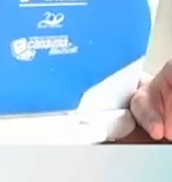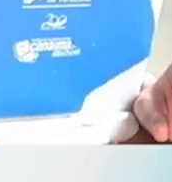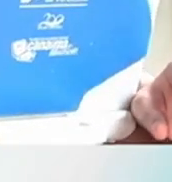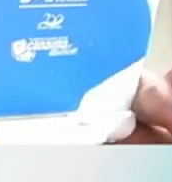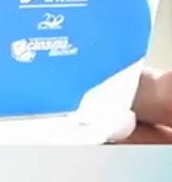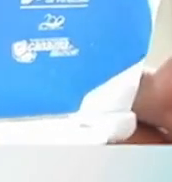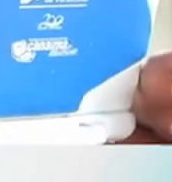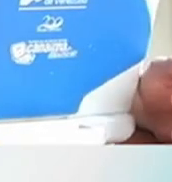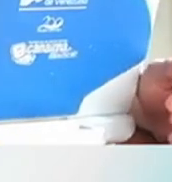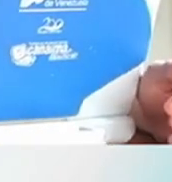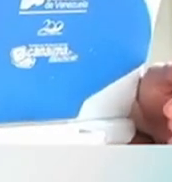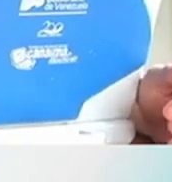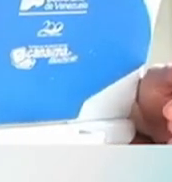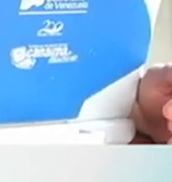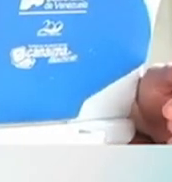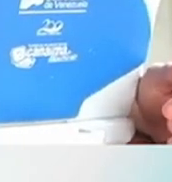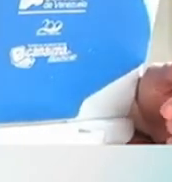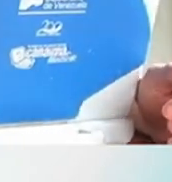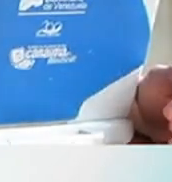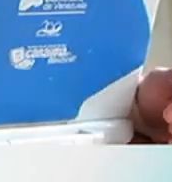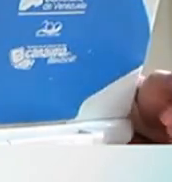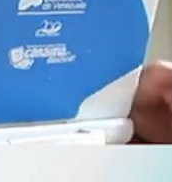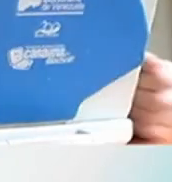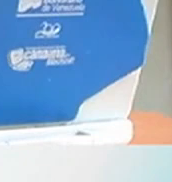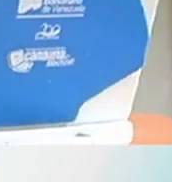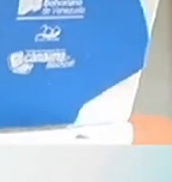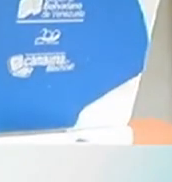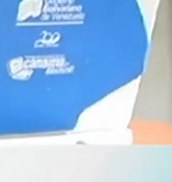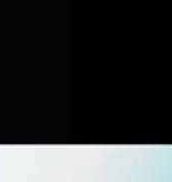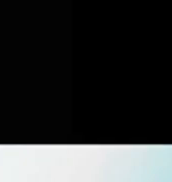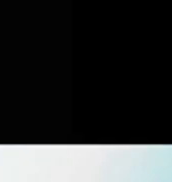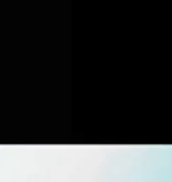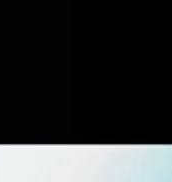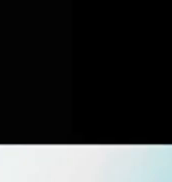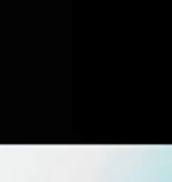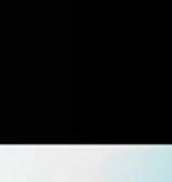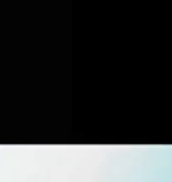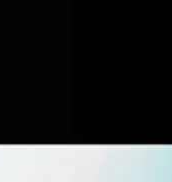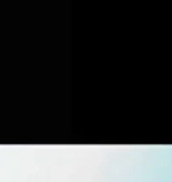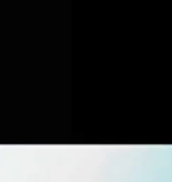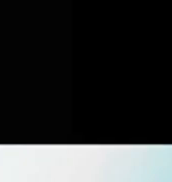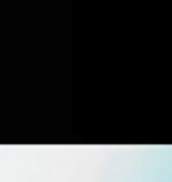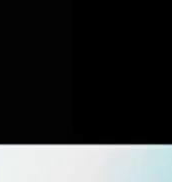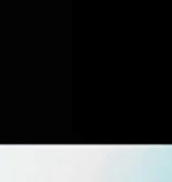esta aplicación, mira, llamada Anchor. Oh.